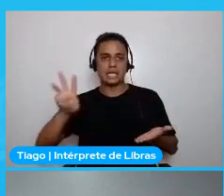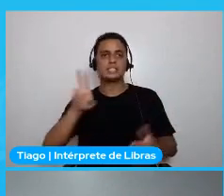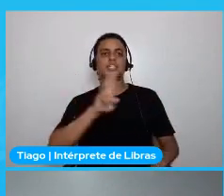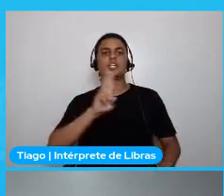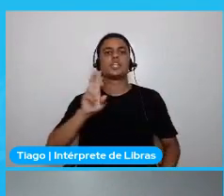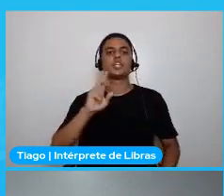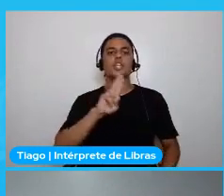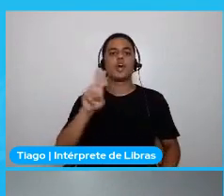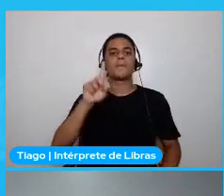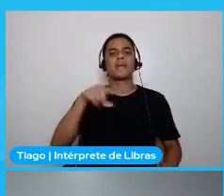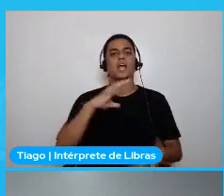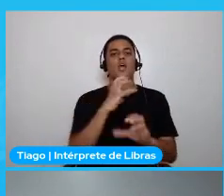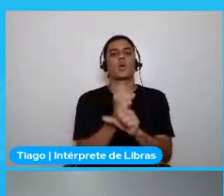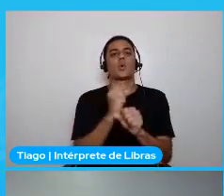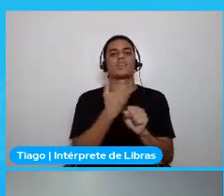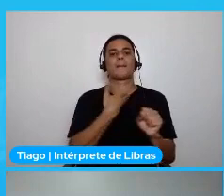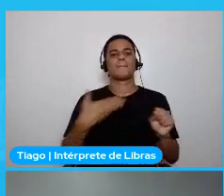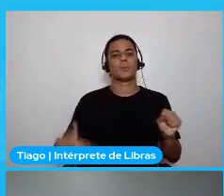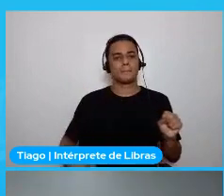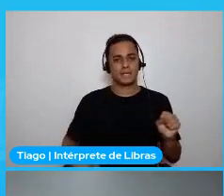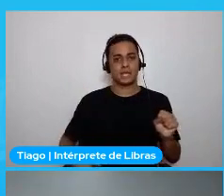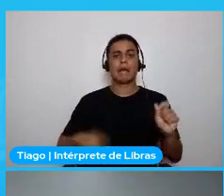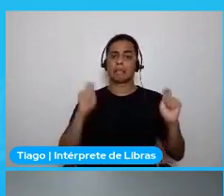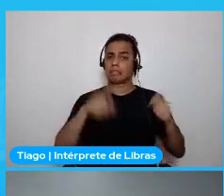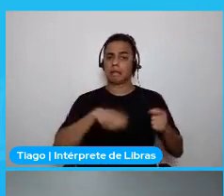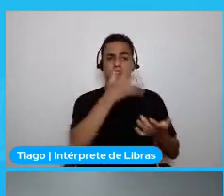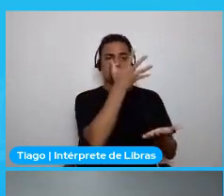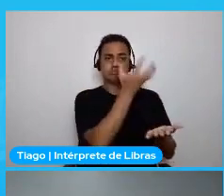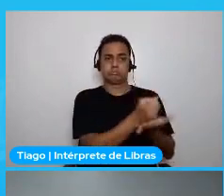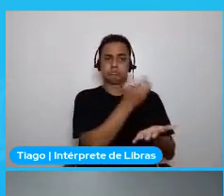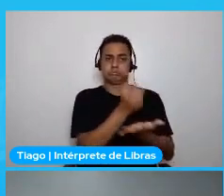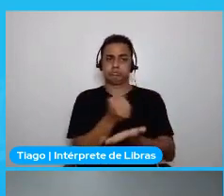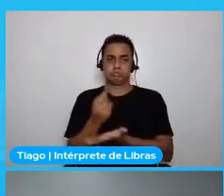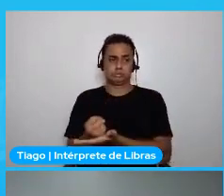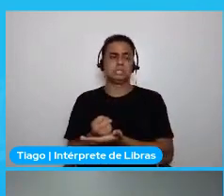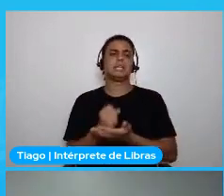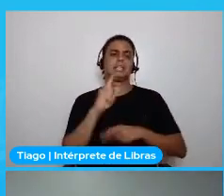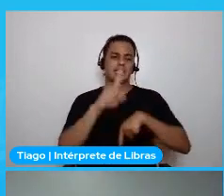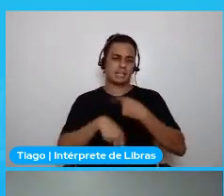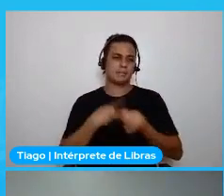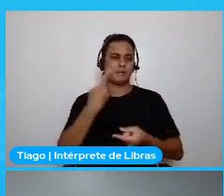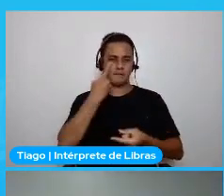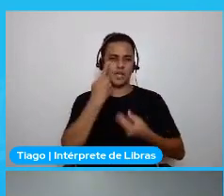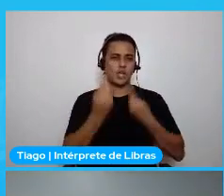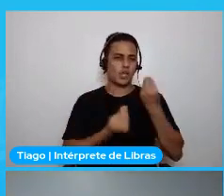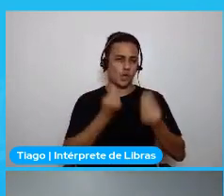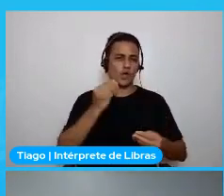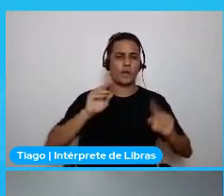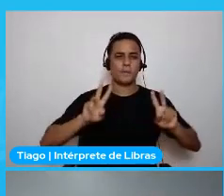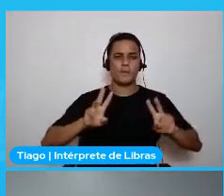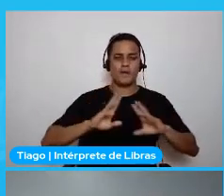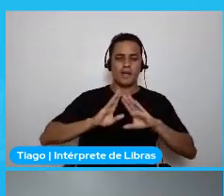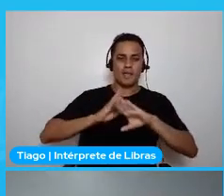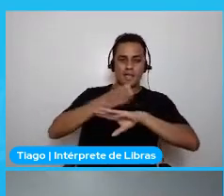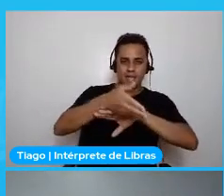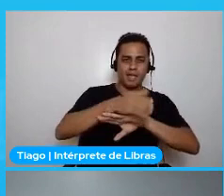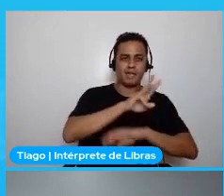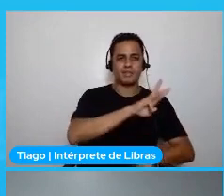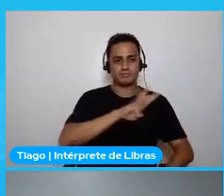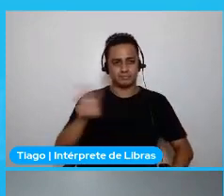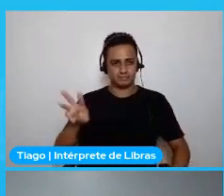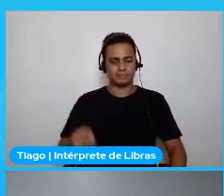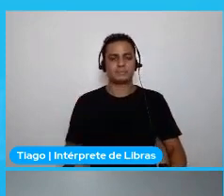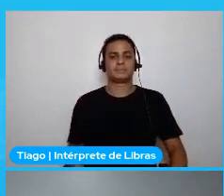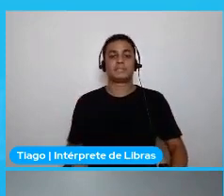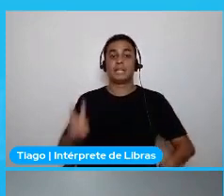nosotros encontramos estos datos abiertos. Ya mismo les enseño cómo se ve este portal y dónde encontramos la información. Ahí está el link,